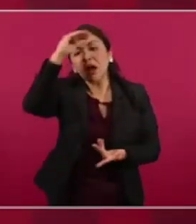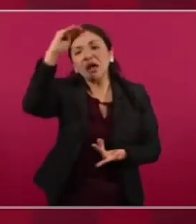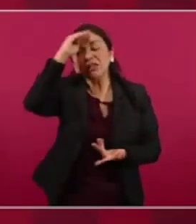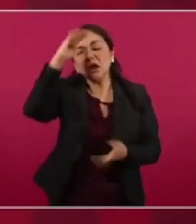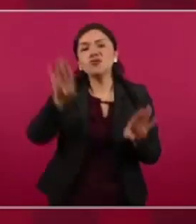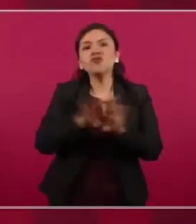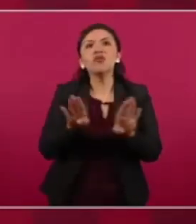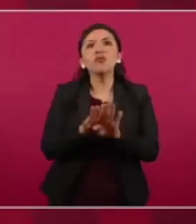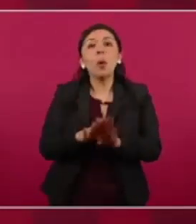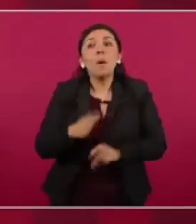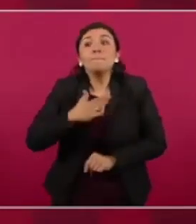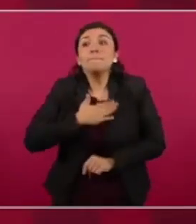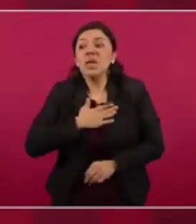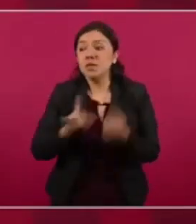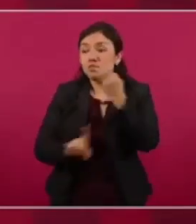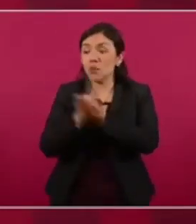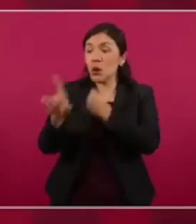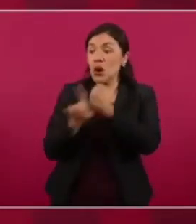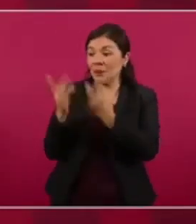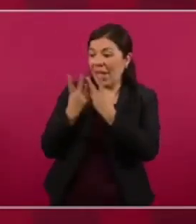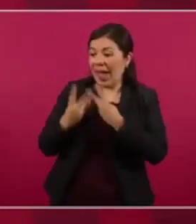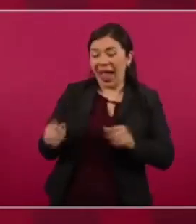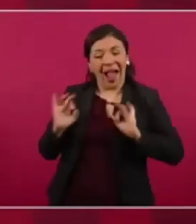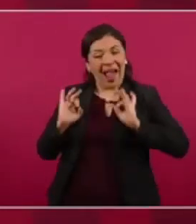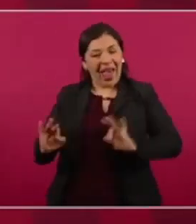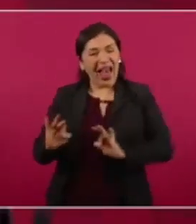resolver su problema